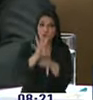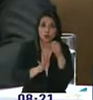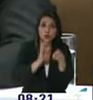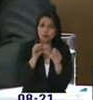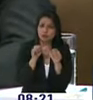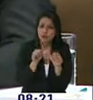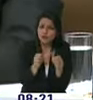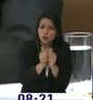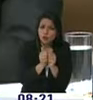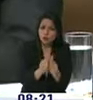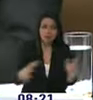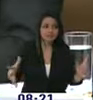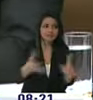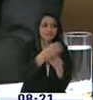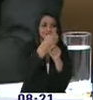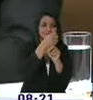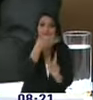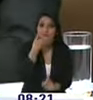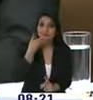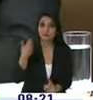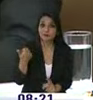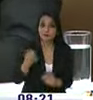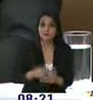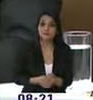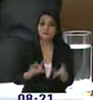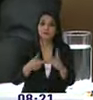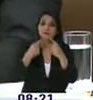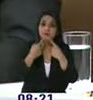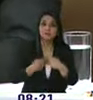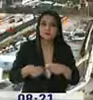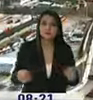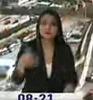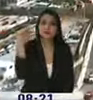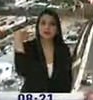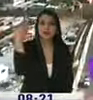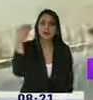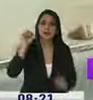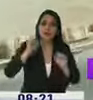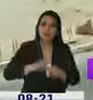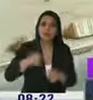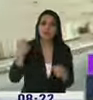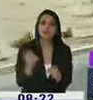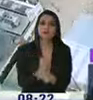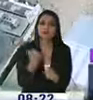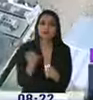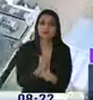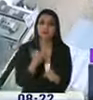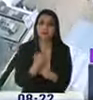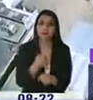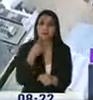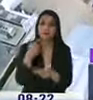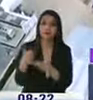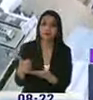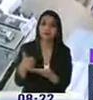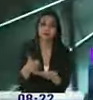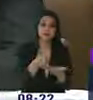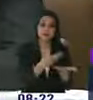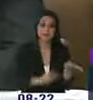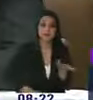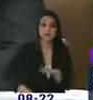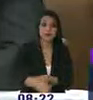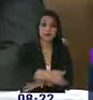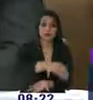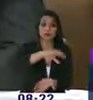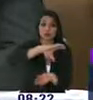mantenemos unidos. Así también realizó un anuncio para que las alcaldías puedan seguir trabajando en bienestar de los moradores. Tenemos